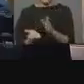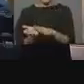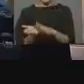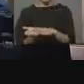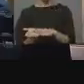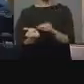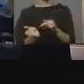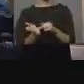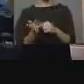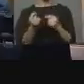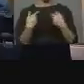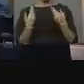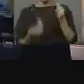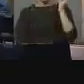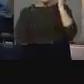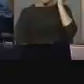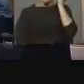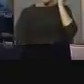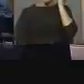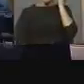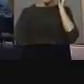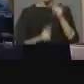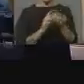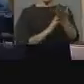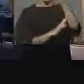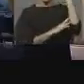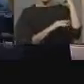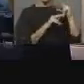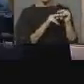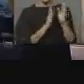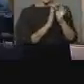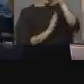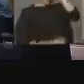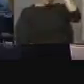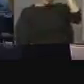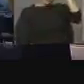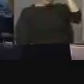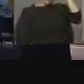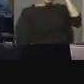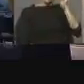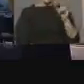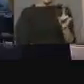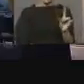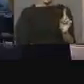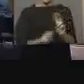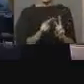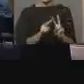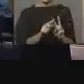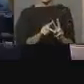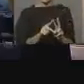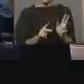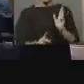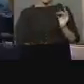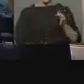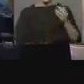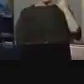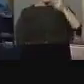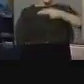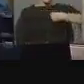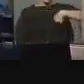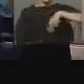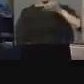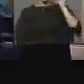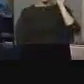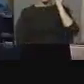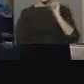trato hacia las mujeres por parte de los patriarcas de la Iglesia no es y ni ha sido el más digno para nosotras las